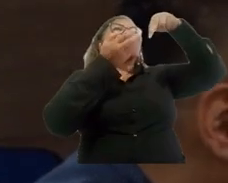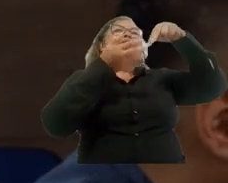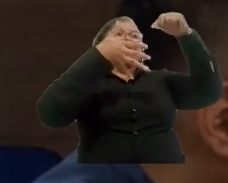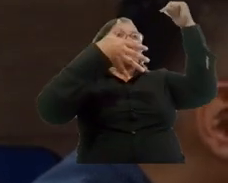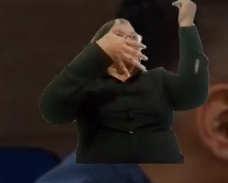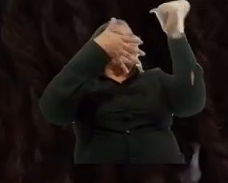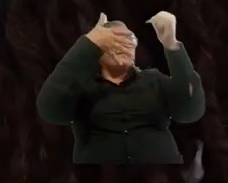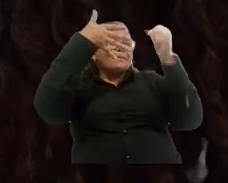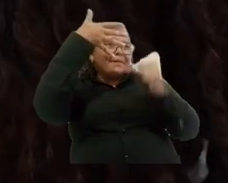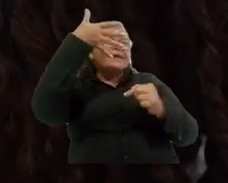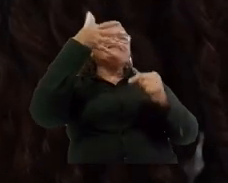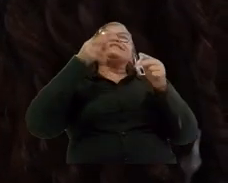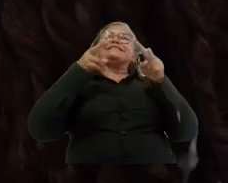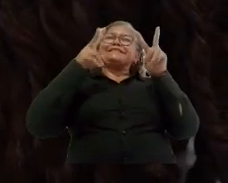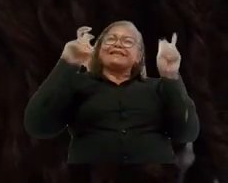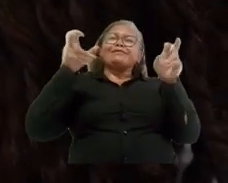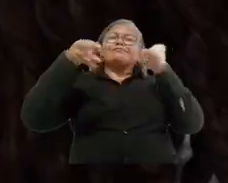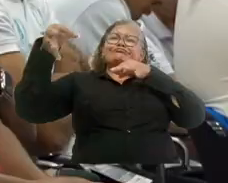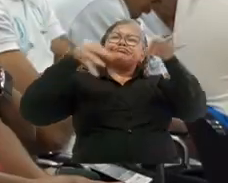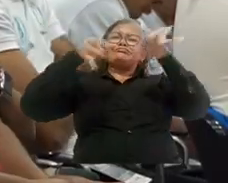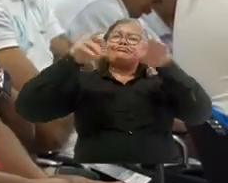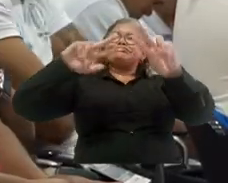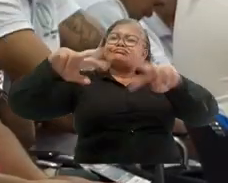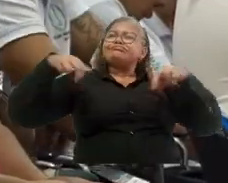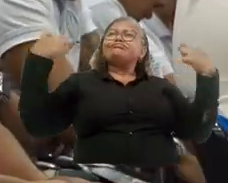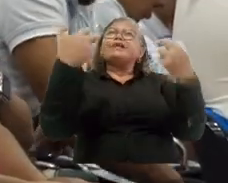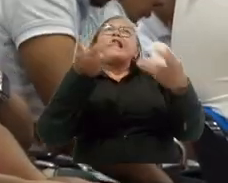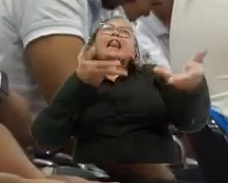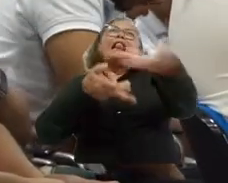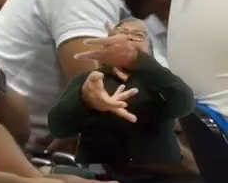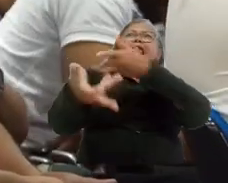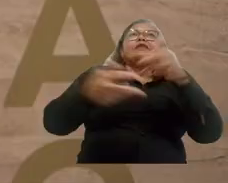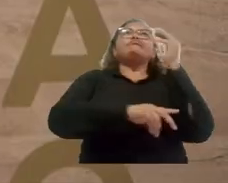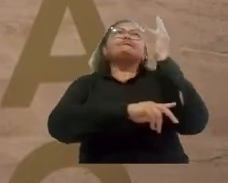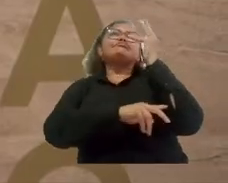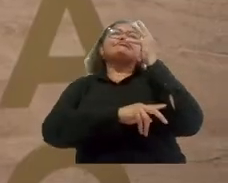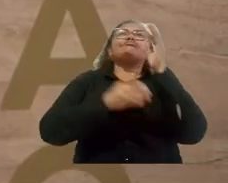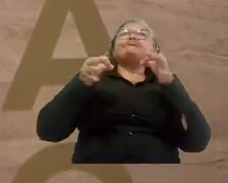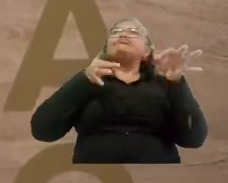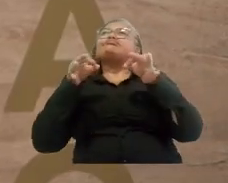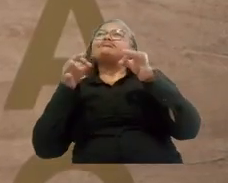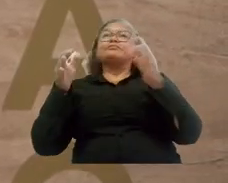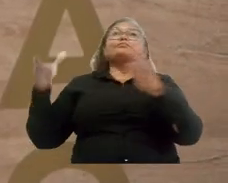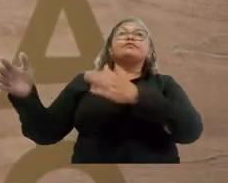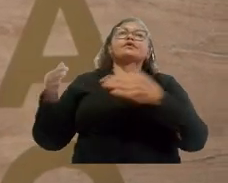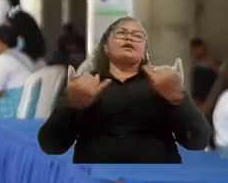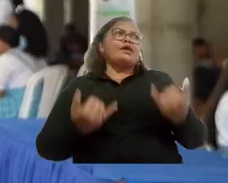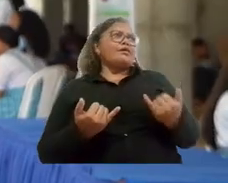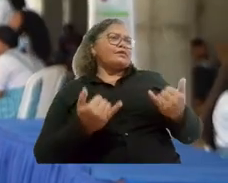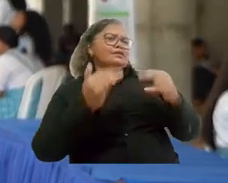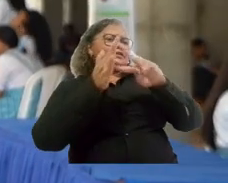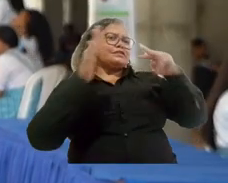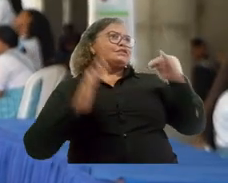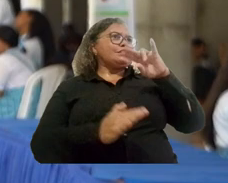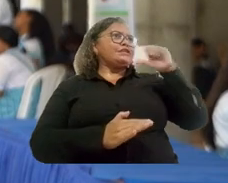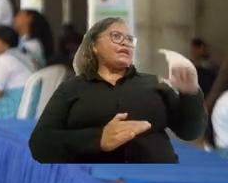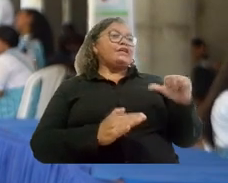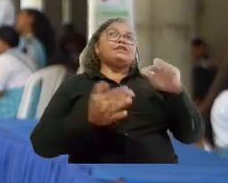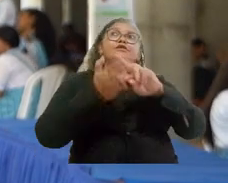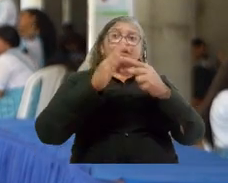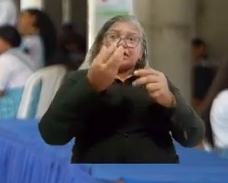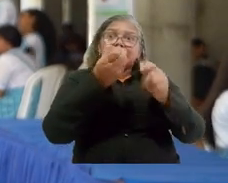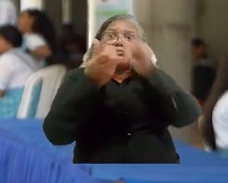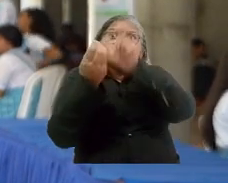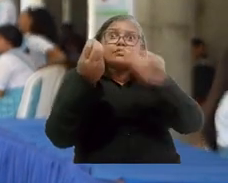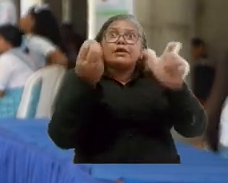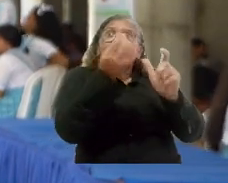una educación inclusiva, hicieron parte de los temas abordados en conversatorios y paneles. Hoy no tanto es decir la inteligencia